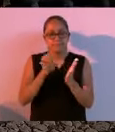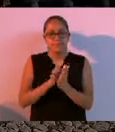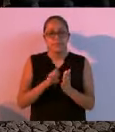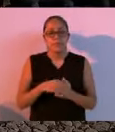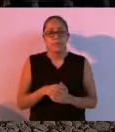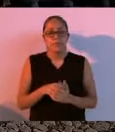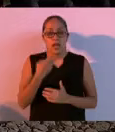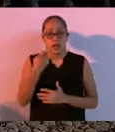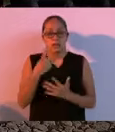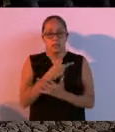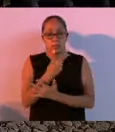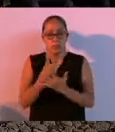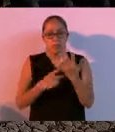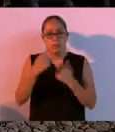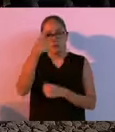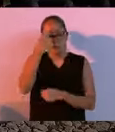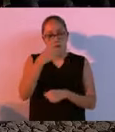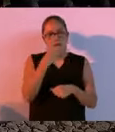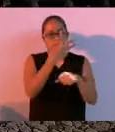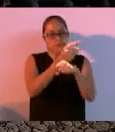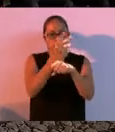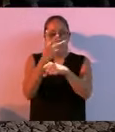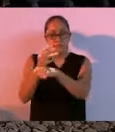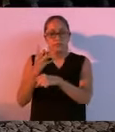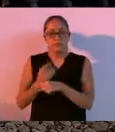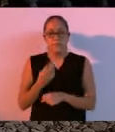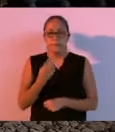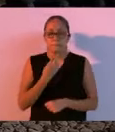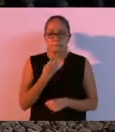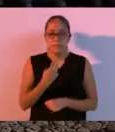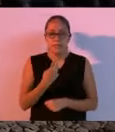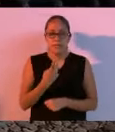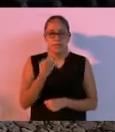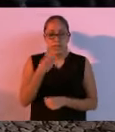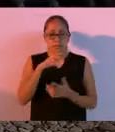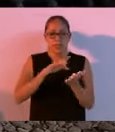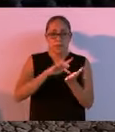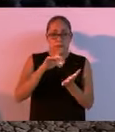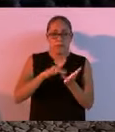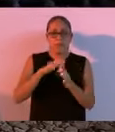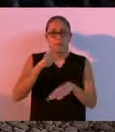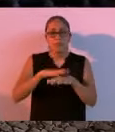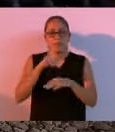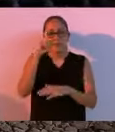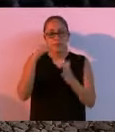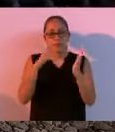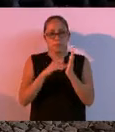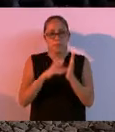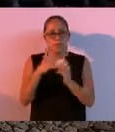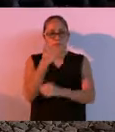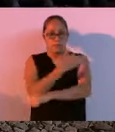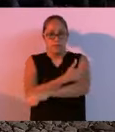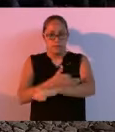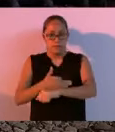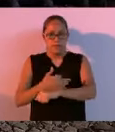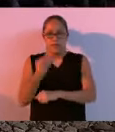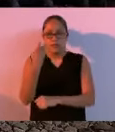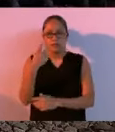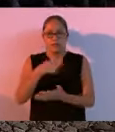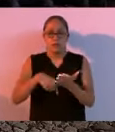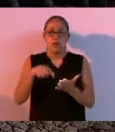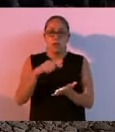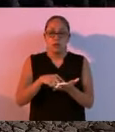El programa de mejoramiento urbano va apoyar a 1,000 familias en las inmediaciones de esta estación para